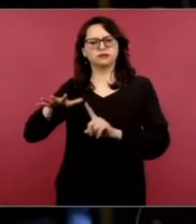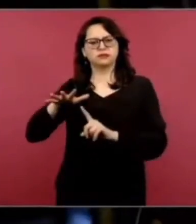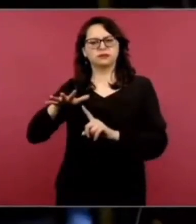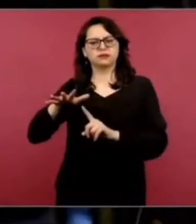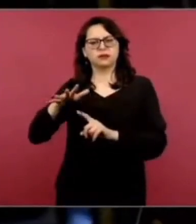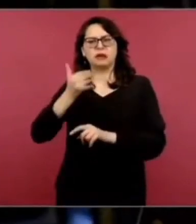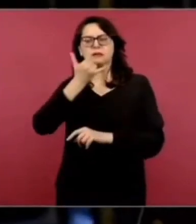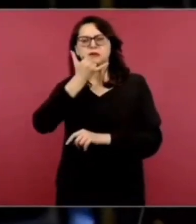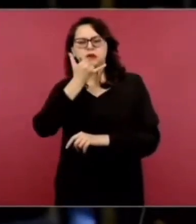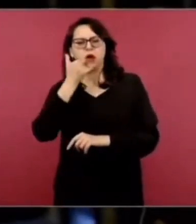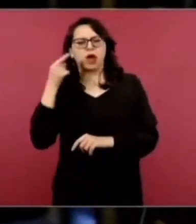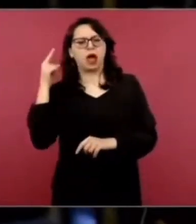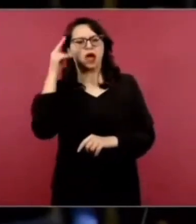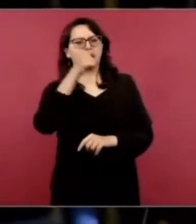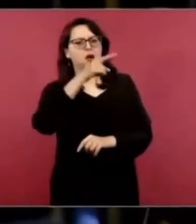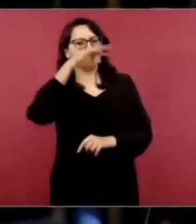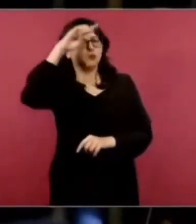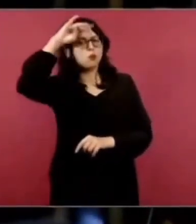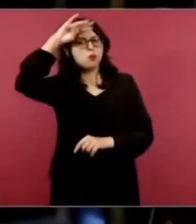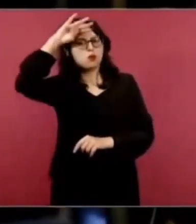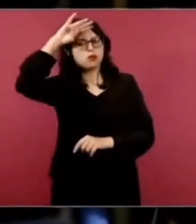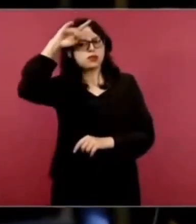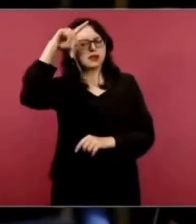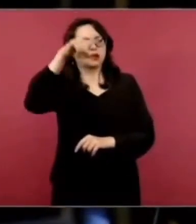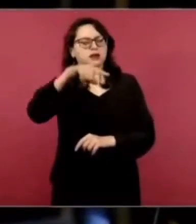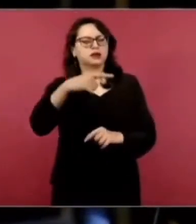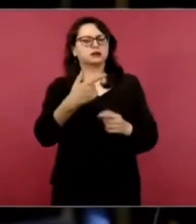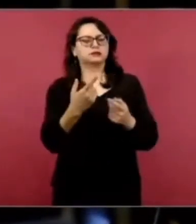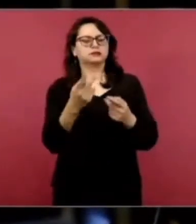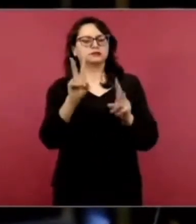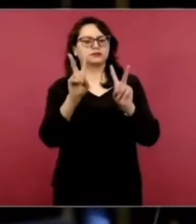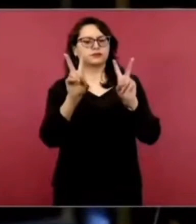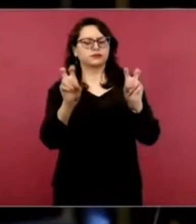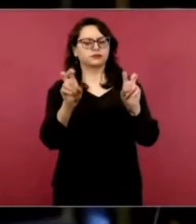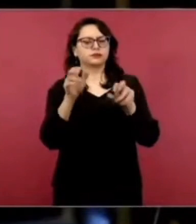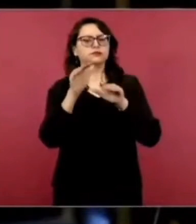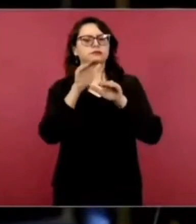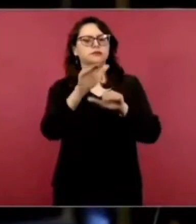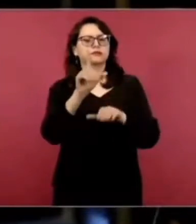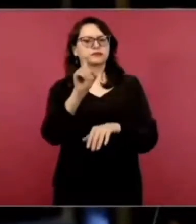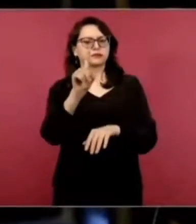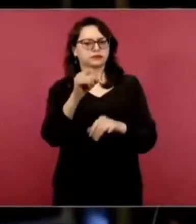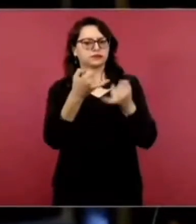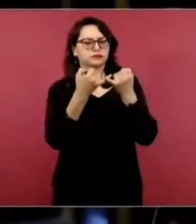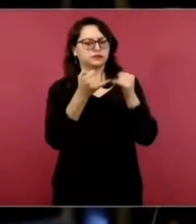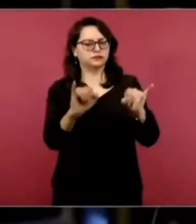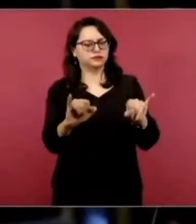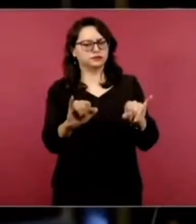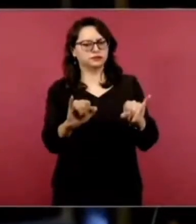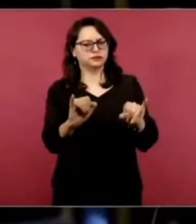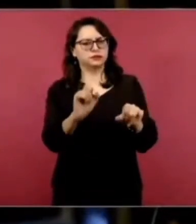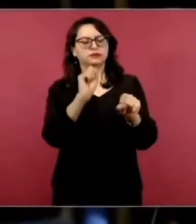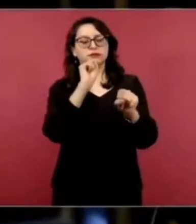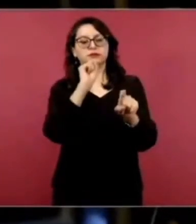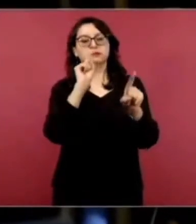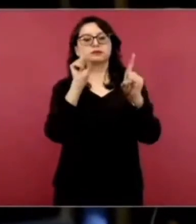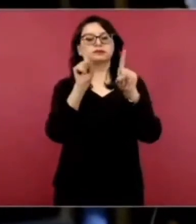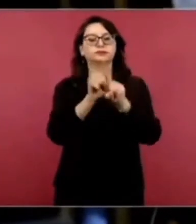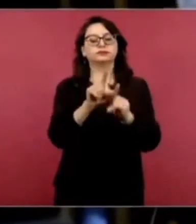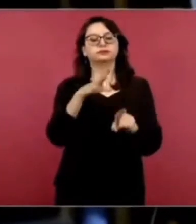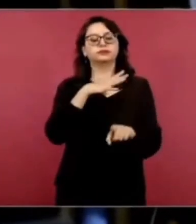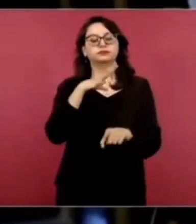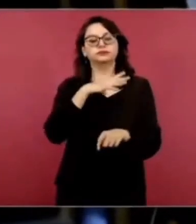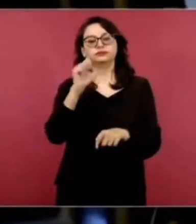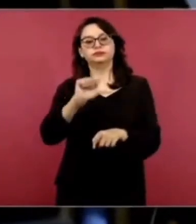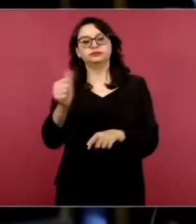Se manejó en estos días nuevamente la propuesta que también hemos hecho nosotros de retomar este proyecto de Monterrey 5,